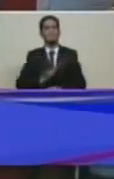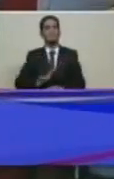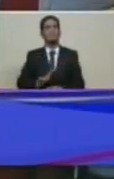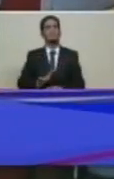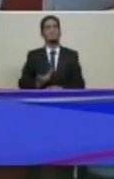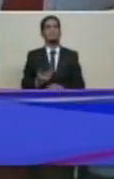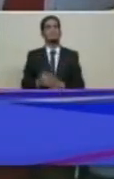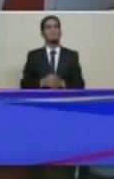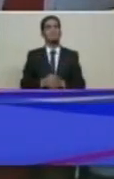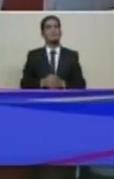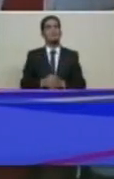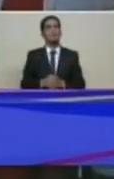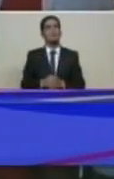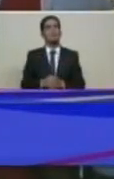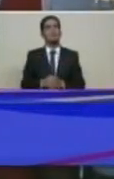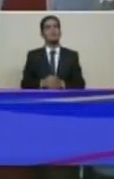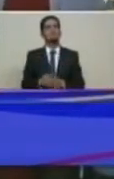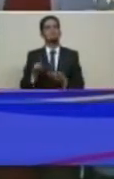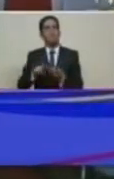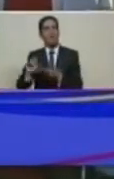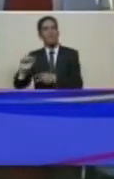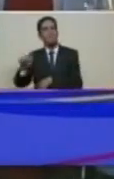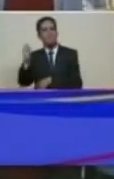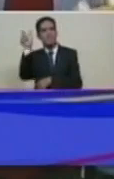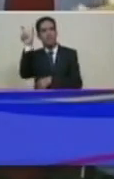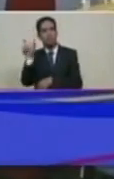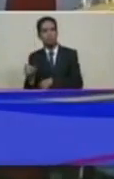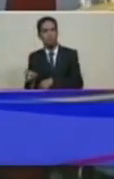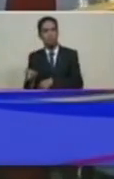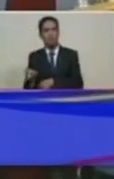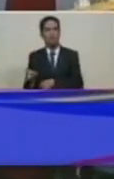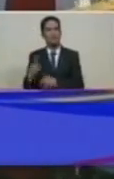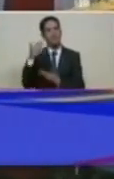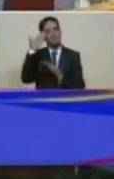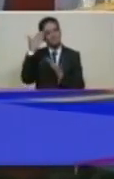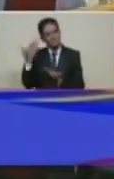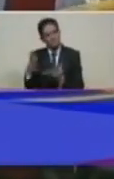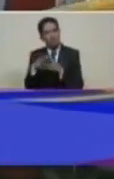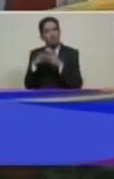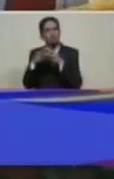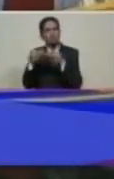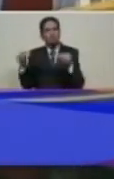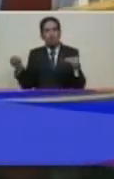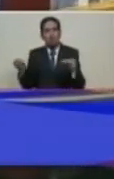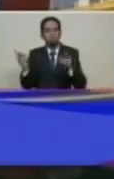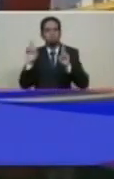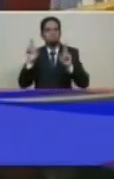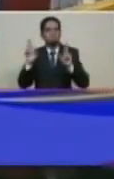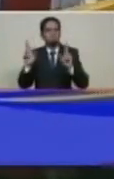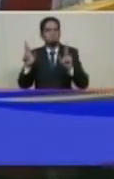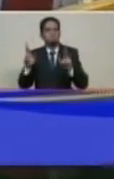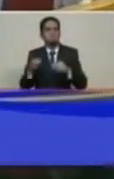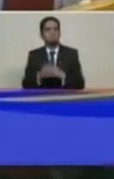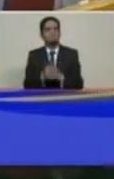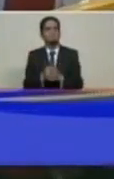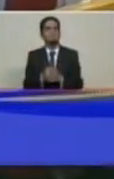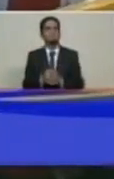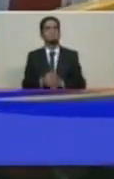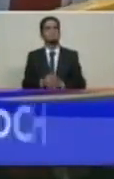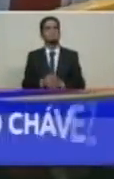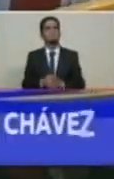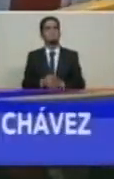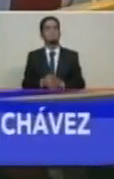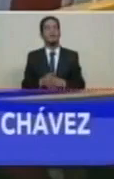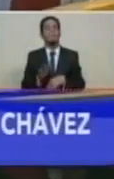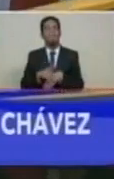Toro. Nuestra directora, a quien le deseamos todo el éxito, necesitamos su éxito, porque